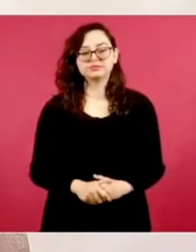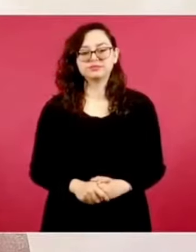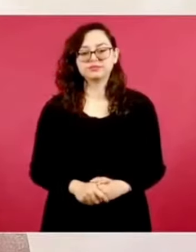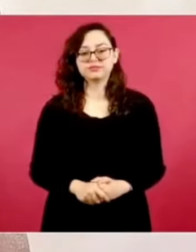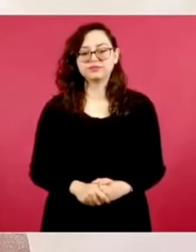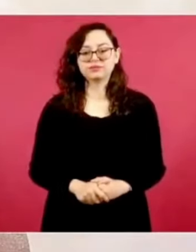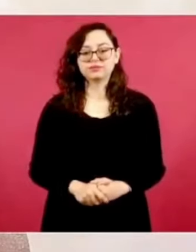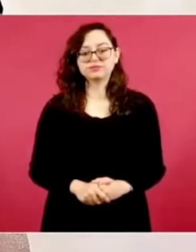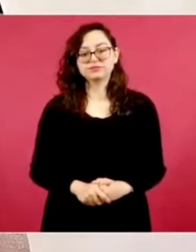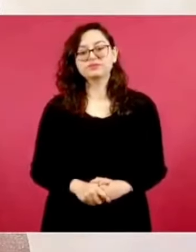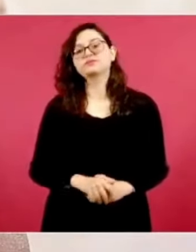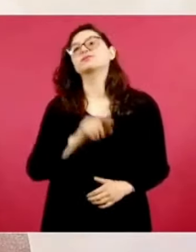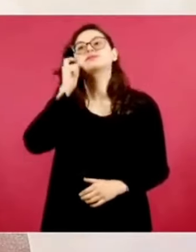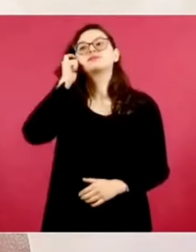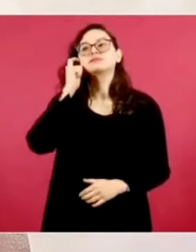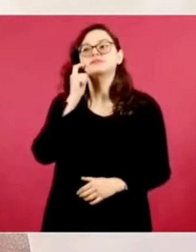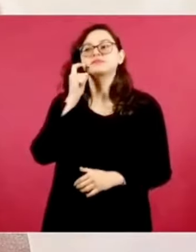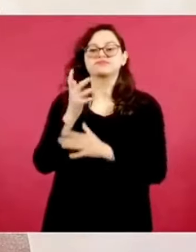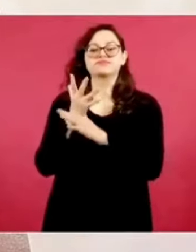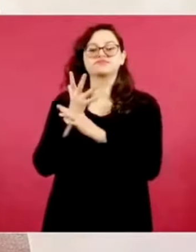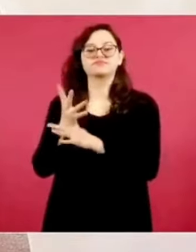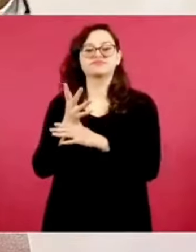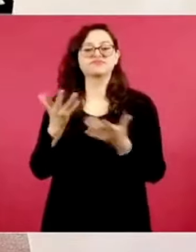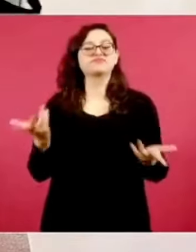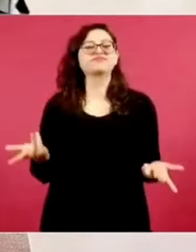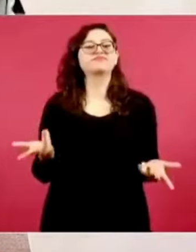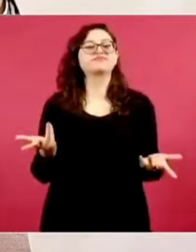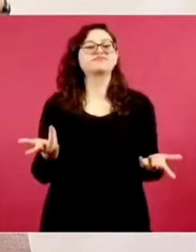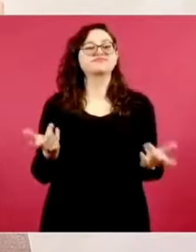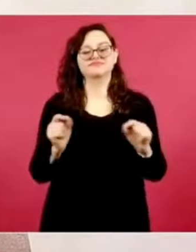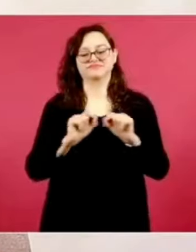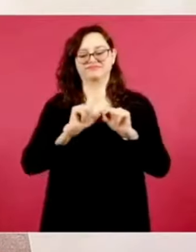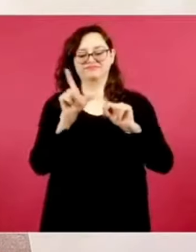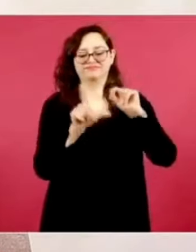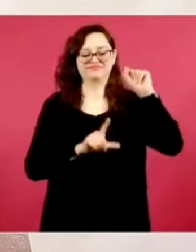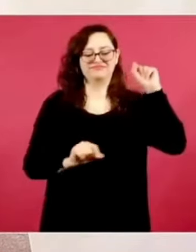la patria es primero. Nada más contar eso.